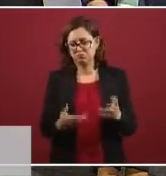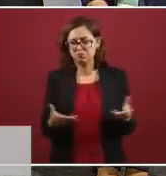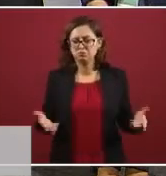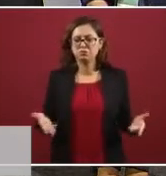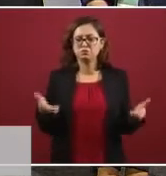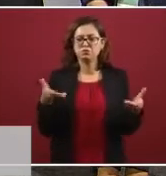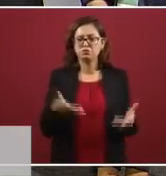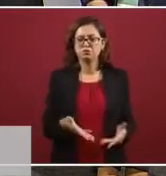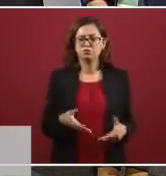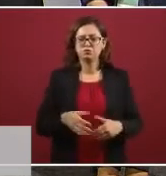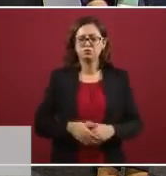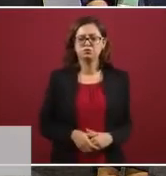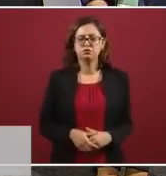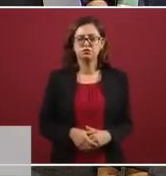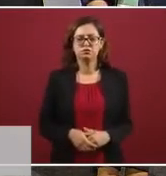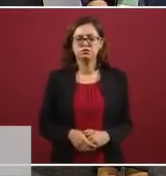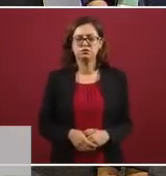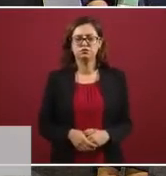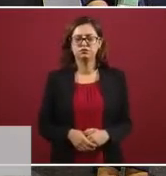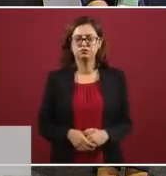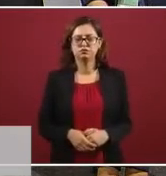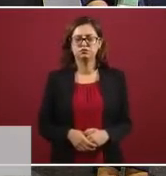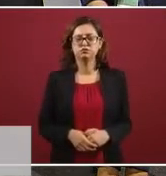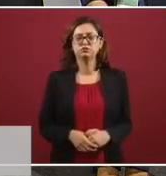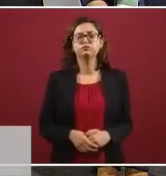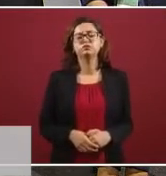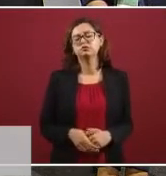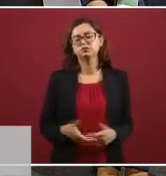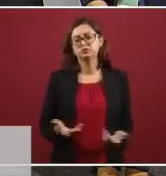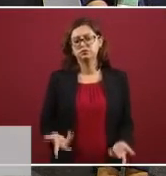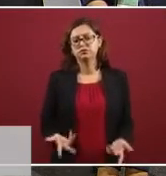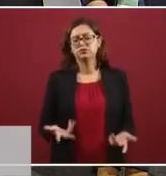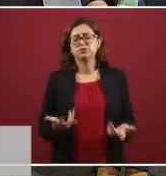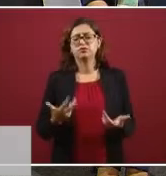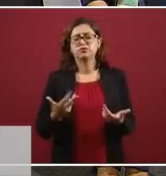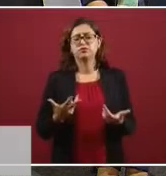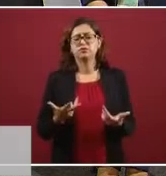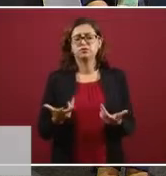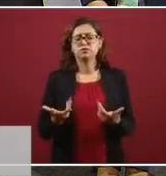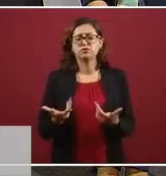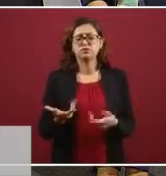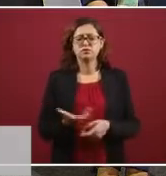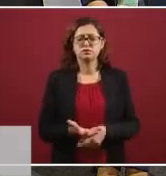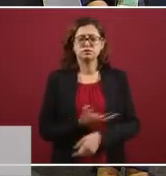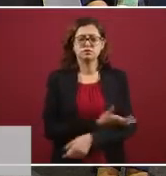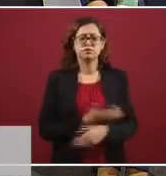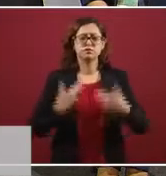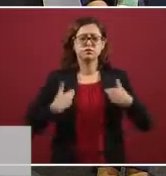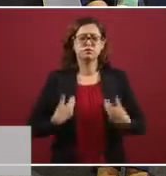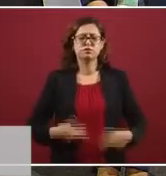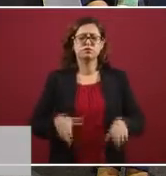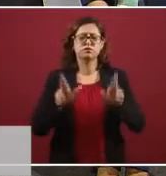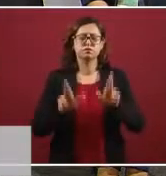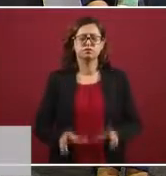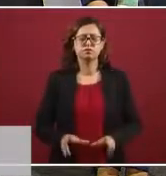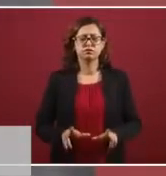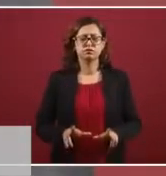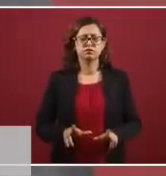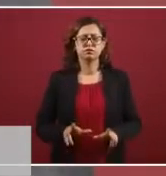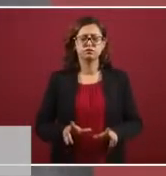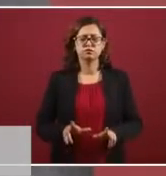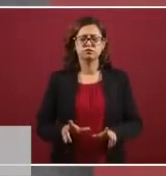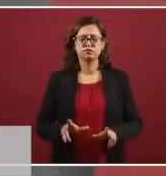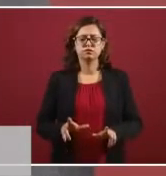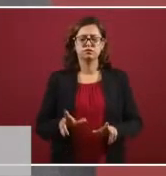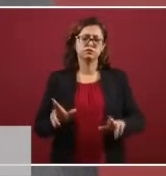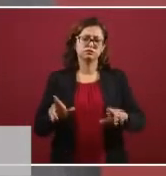El presidente señala que la percepción de la corrupción en los cuerpos policíacos cambiará poco a poco, siempre y cuando se continúe con el combate a la corrupción